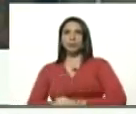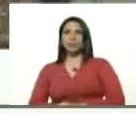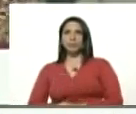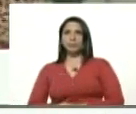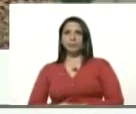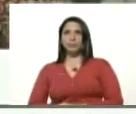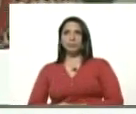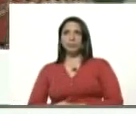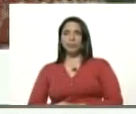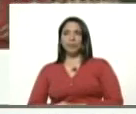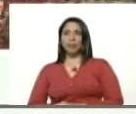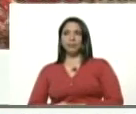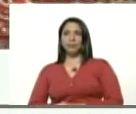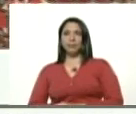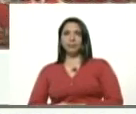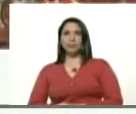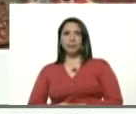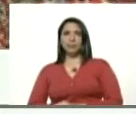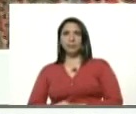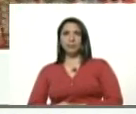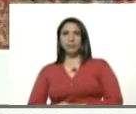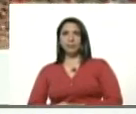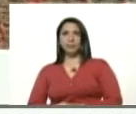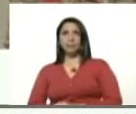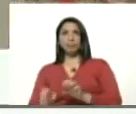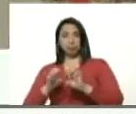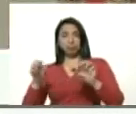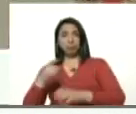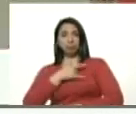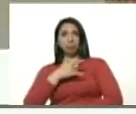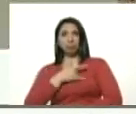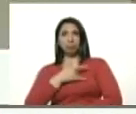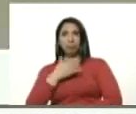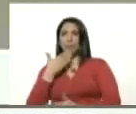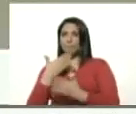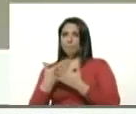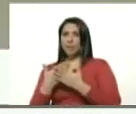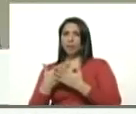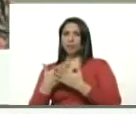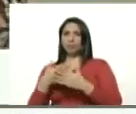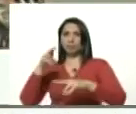César Trompis. Nosotros, presidente, pido permiso para sentarme,